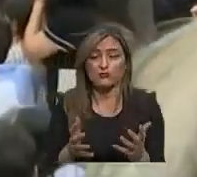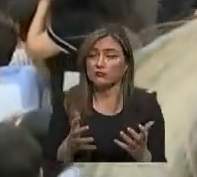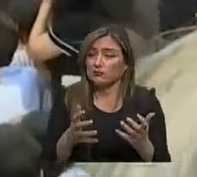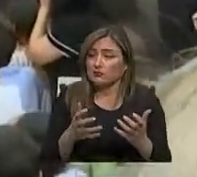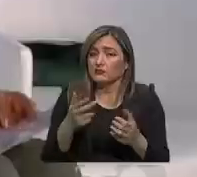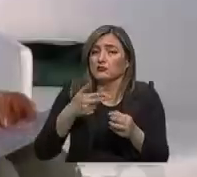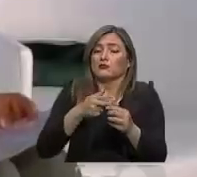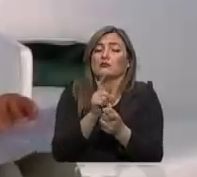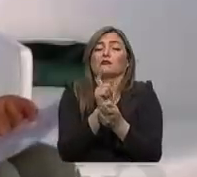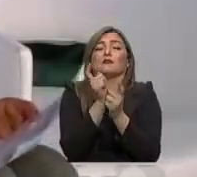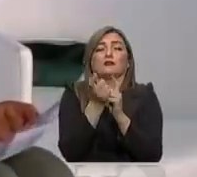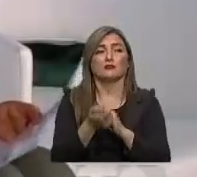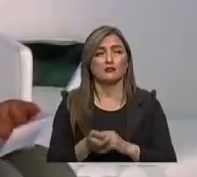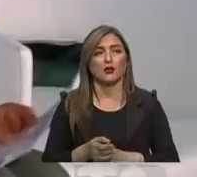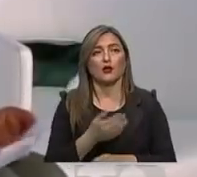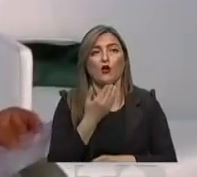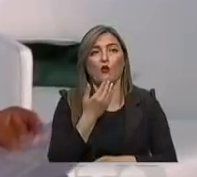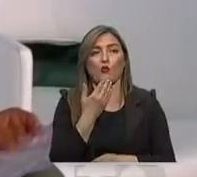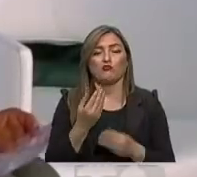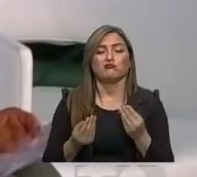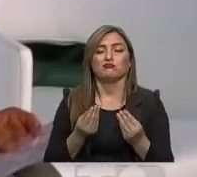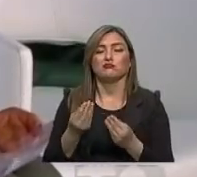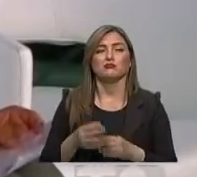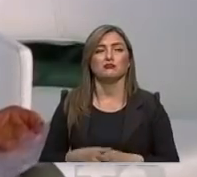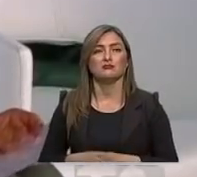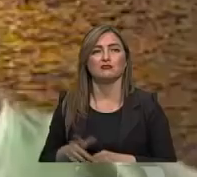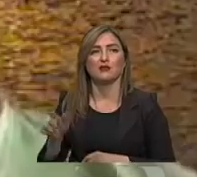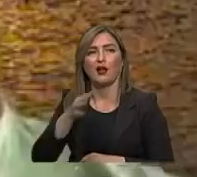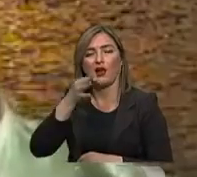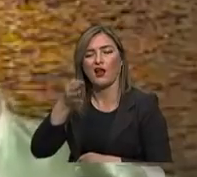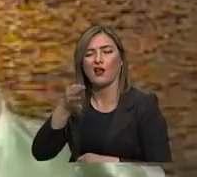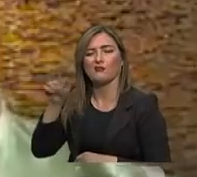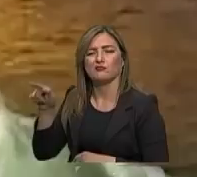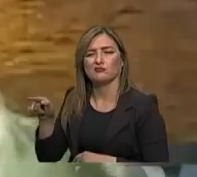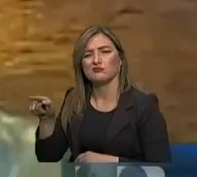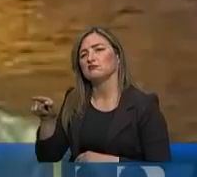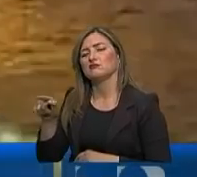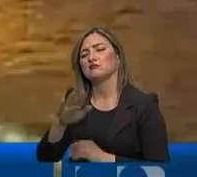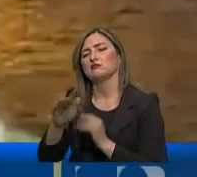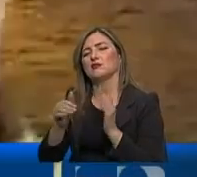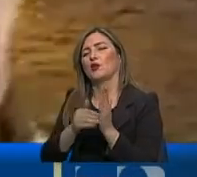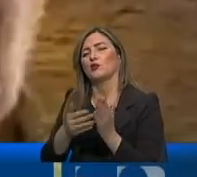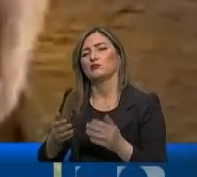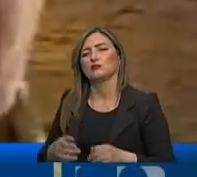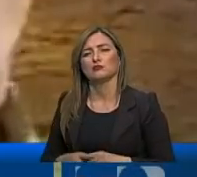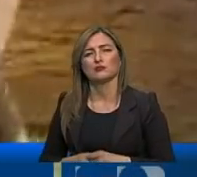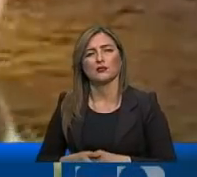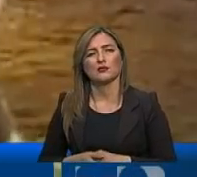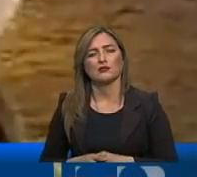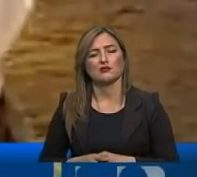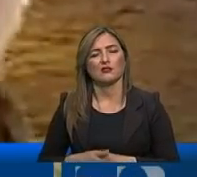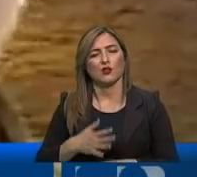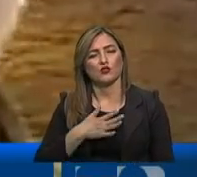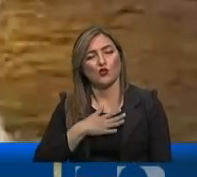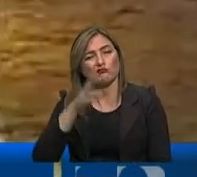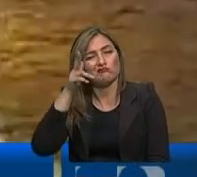ser parte del cambio y no sabe cómo. Es un discurso totalmente desalentador, Tomás. Yo creo